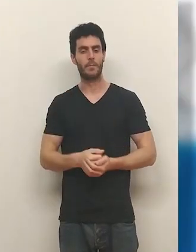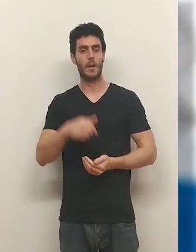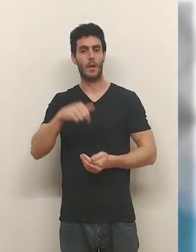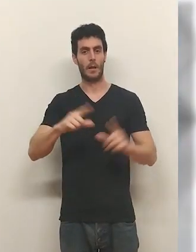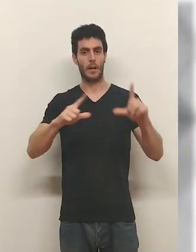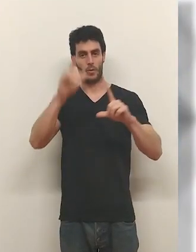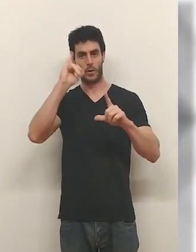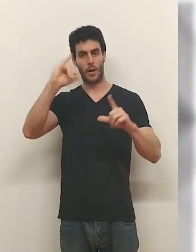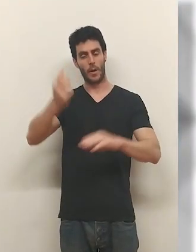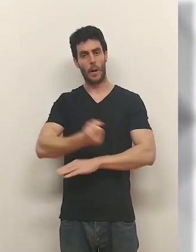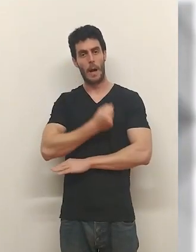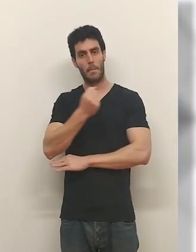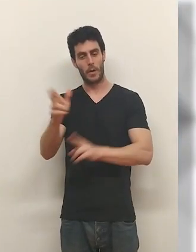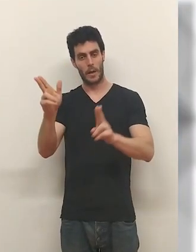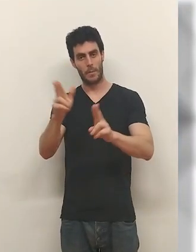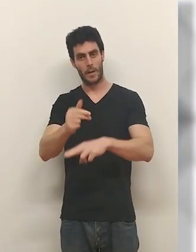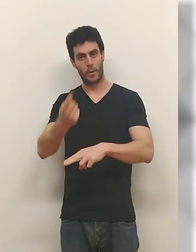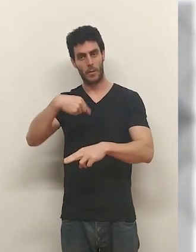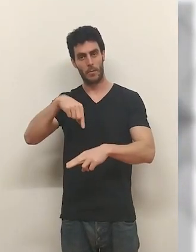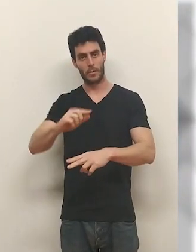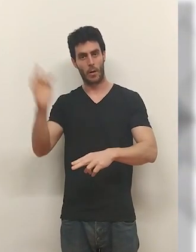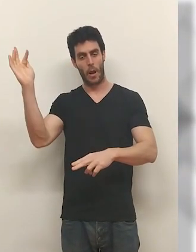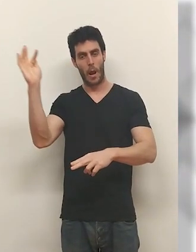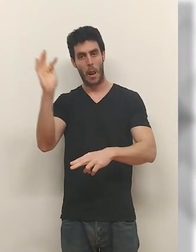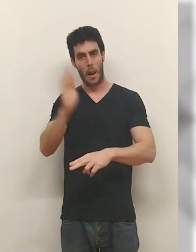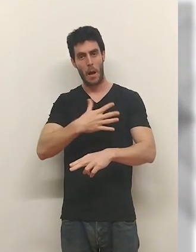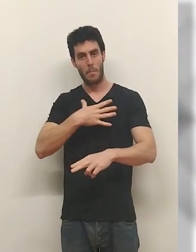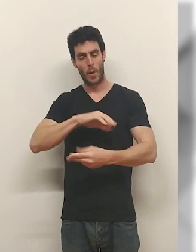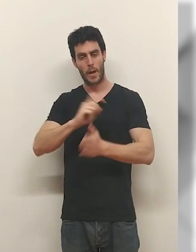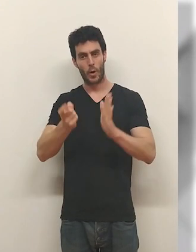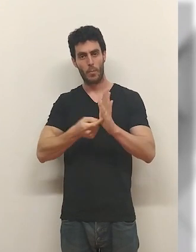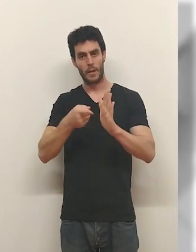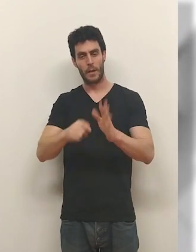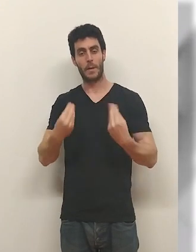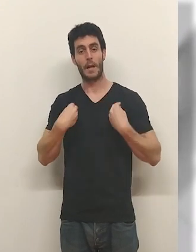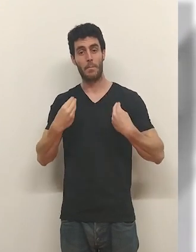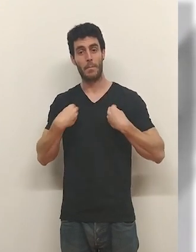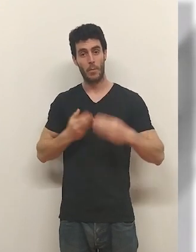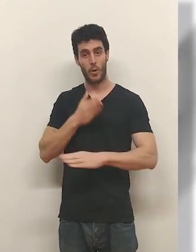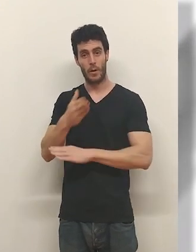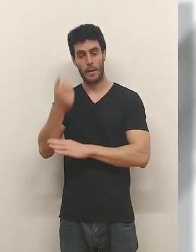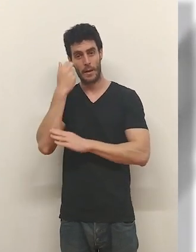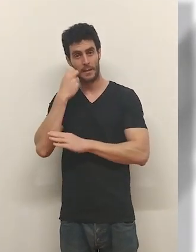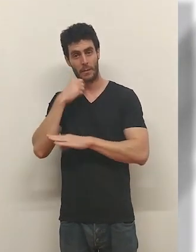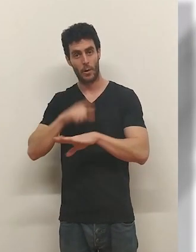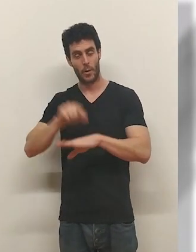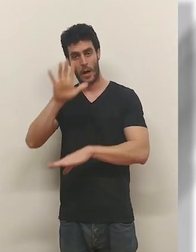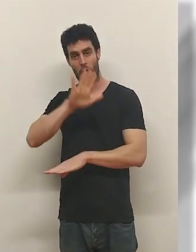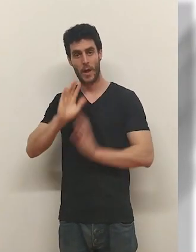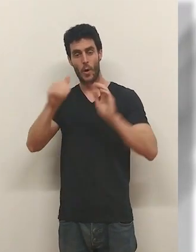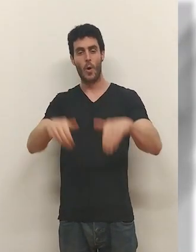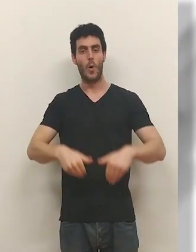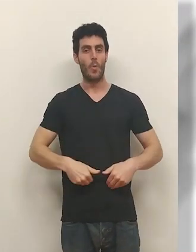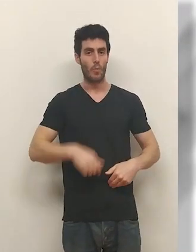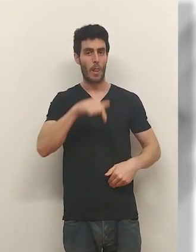Esta casa se ha volcado con la eliminatoria y ustedes la podrán ver íntegra y en directo. La ida este sábado a las cinco, la